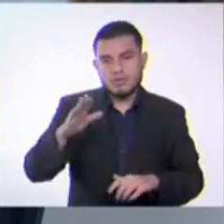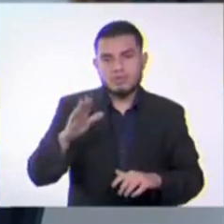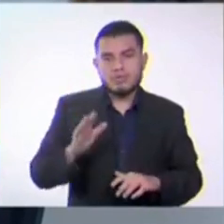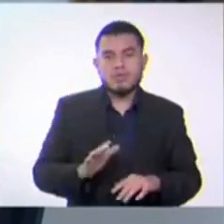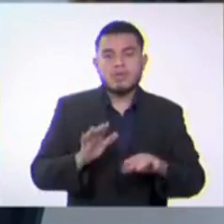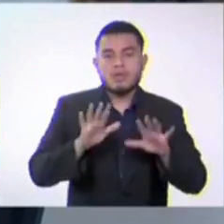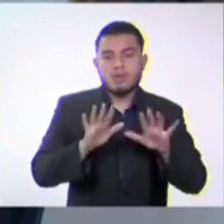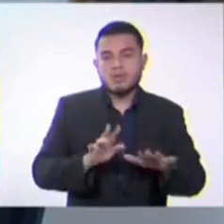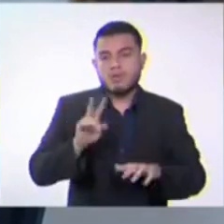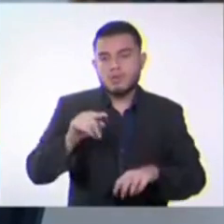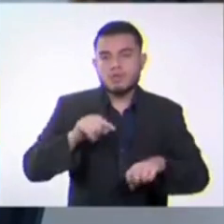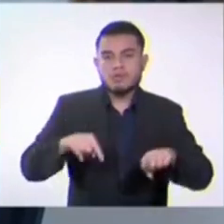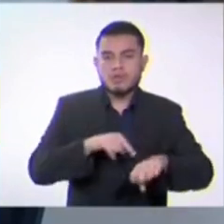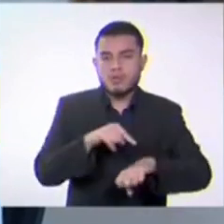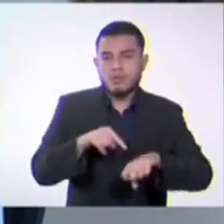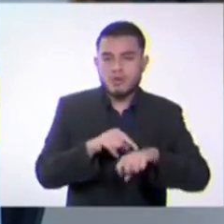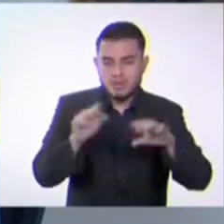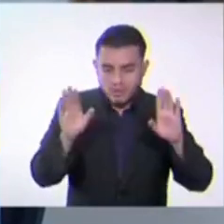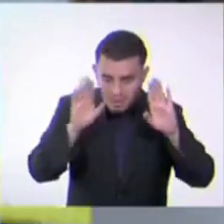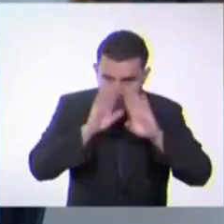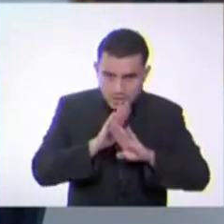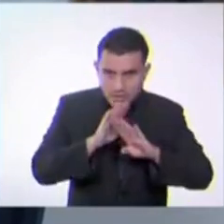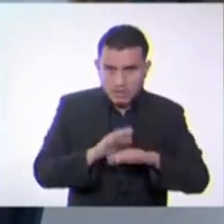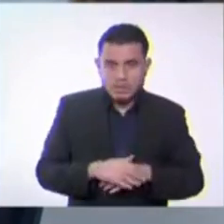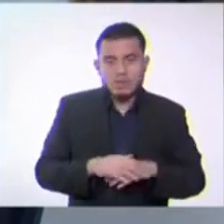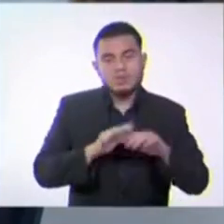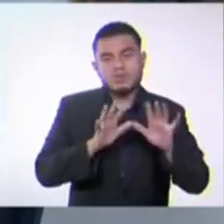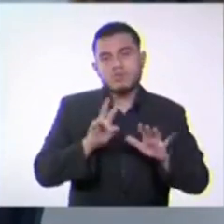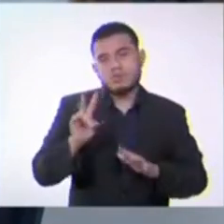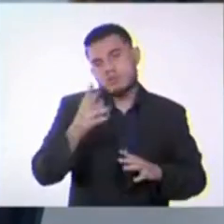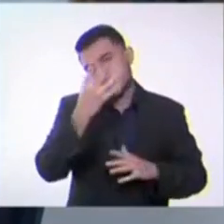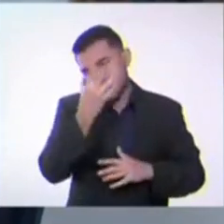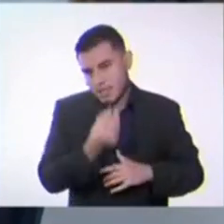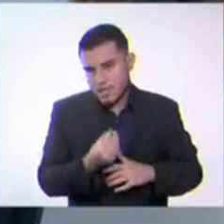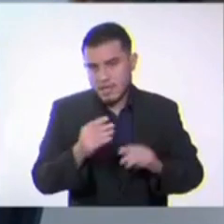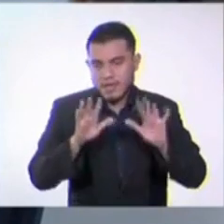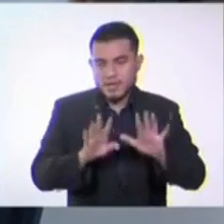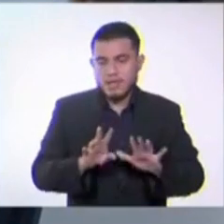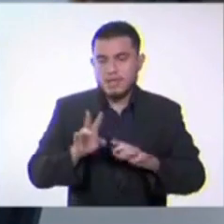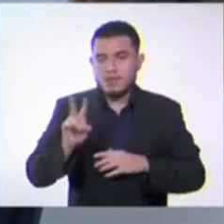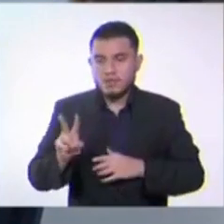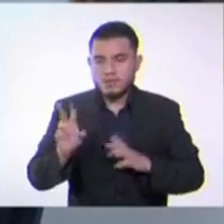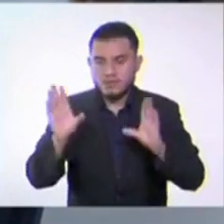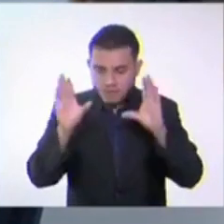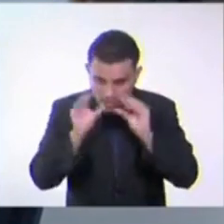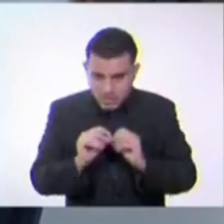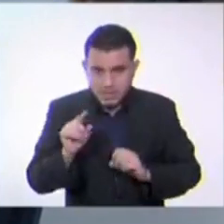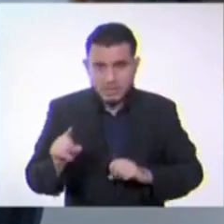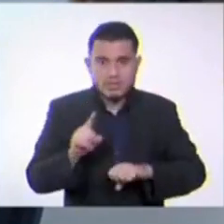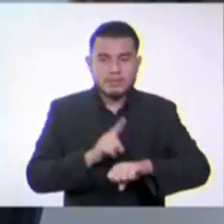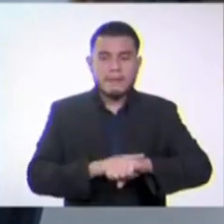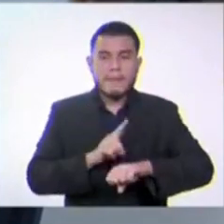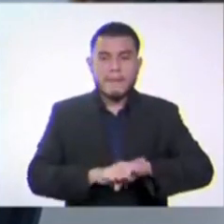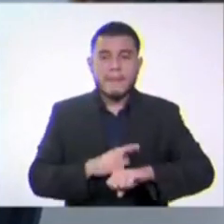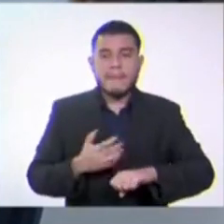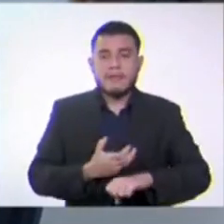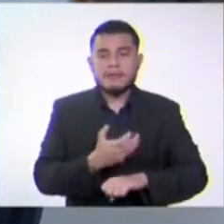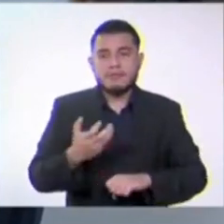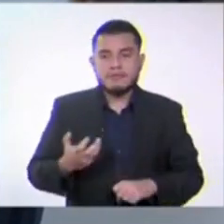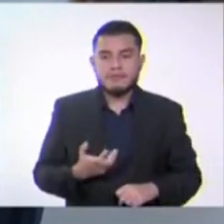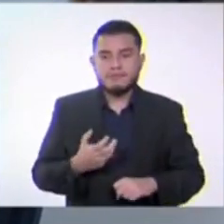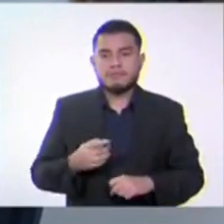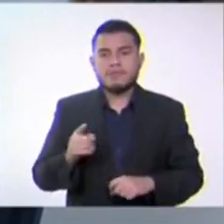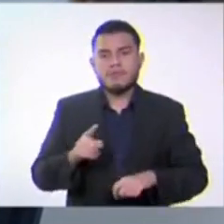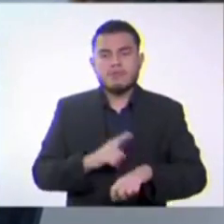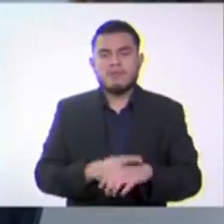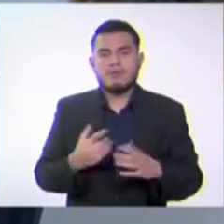de oscuridad, es decir, 12 horas de día y 12 de noche. En ese momento, nosotros estamos en un punto